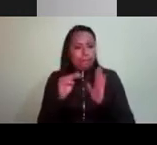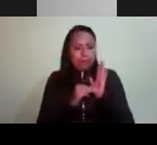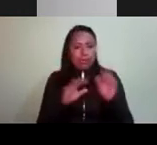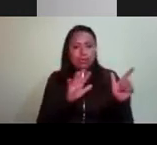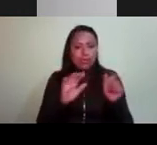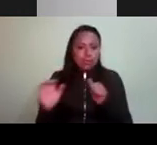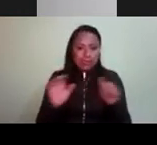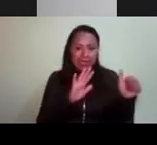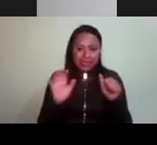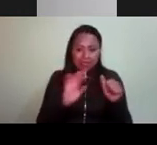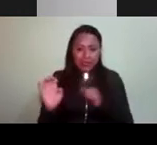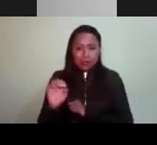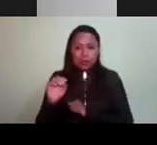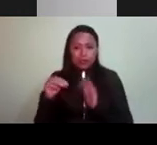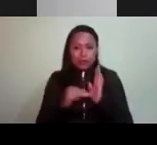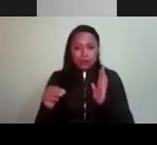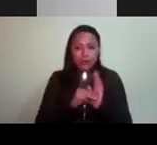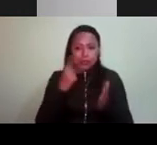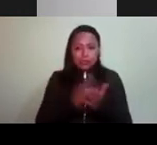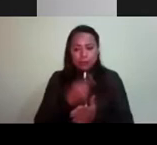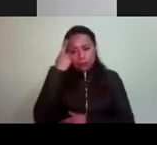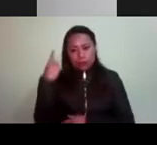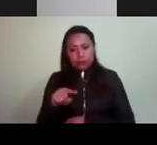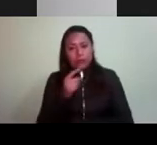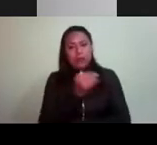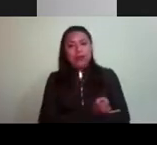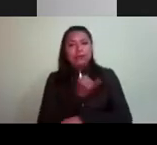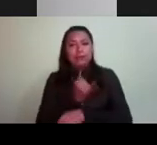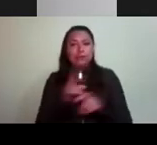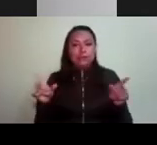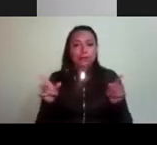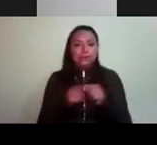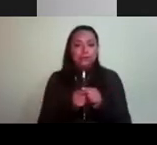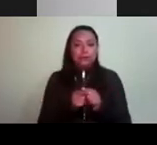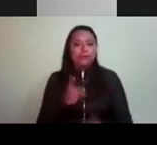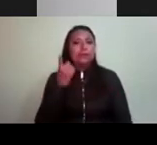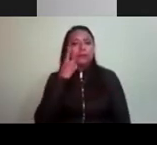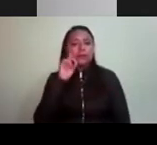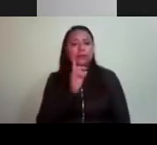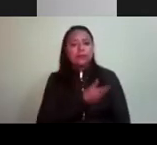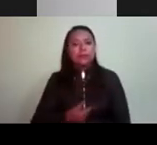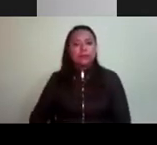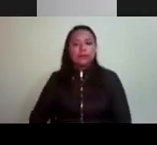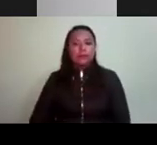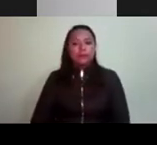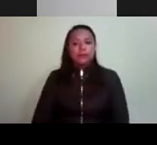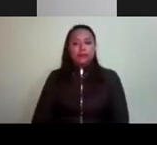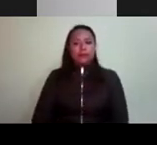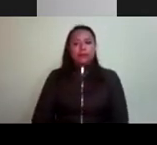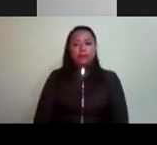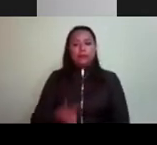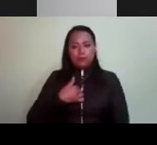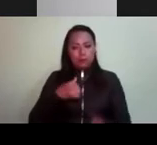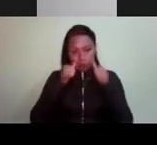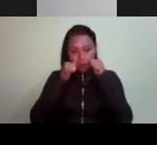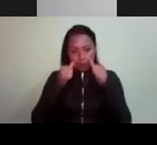pesos para Iztapalapa. ¿Es cuánto, diputada presidenta? Estoy atenta a las